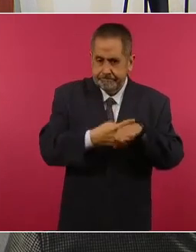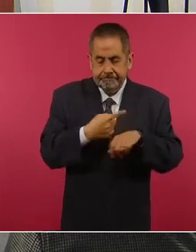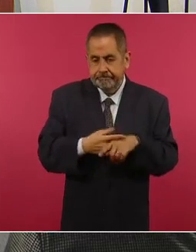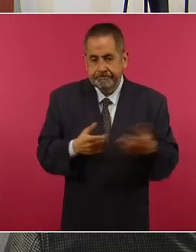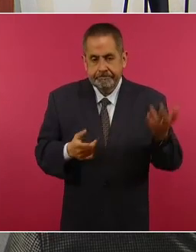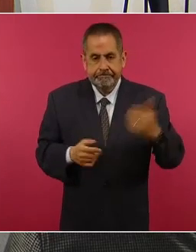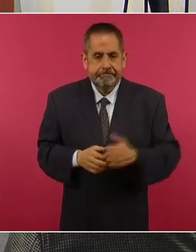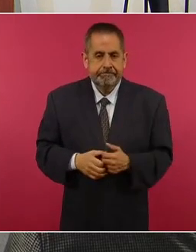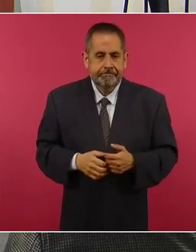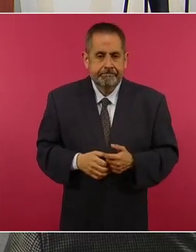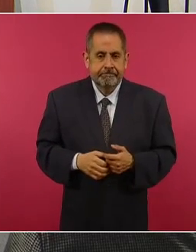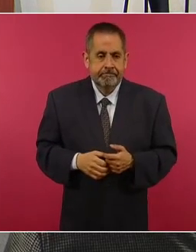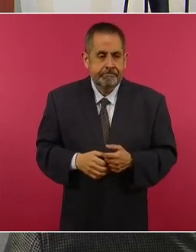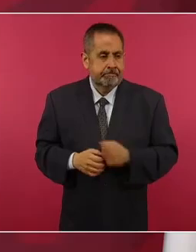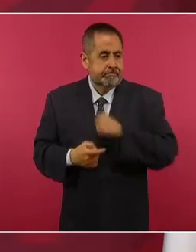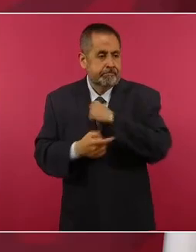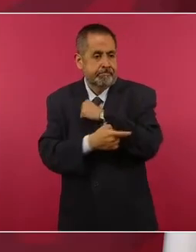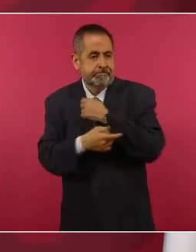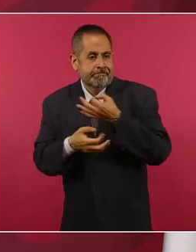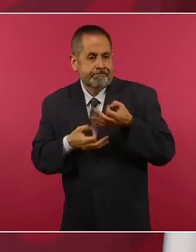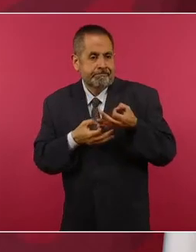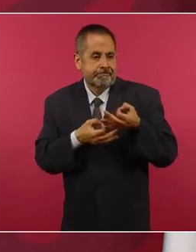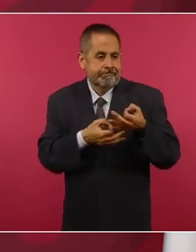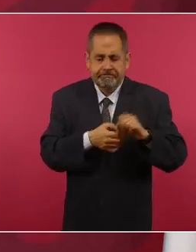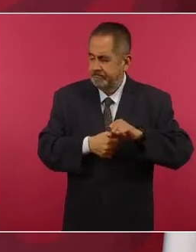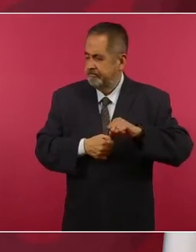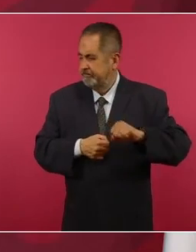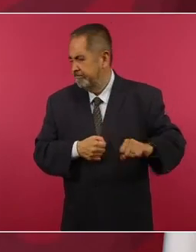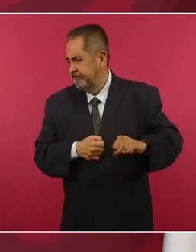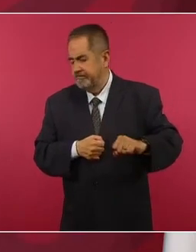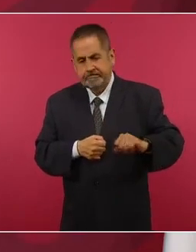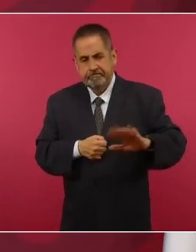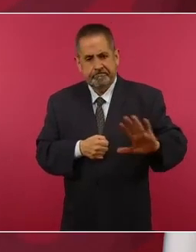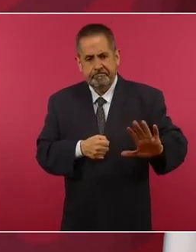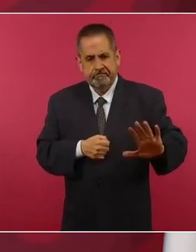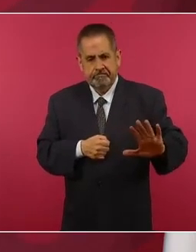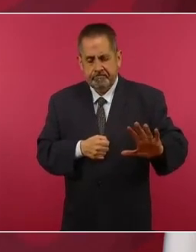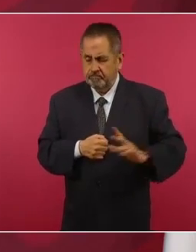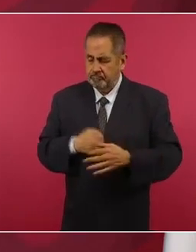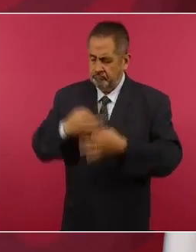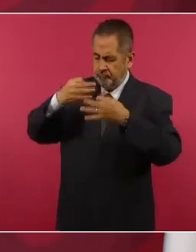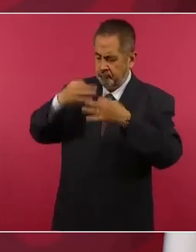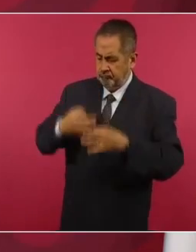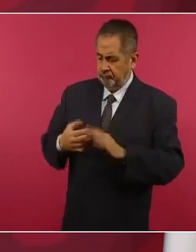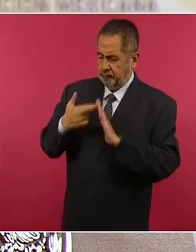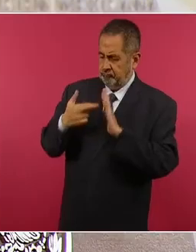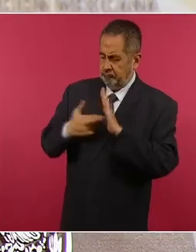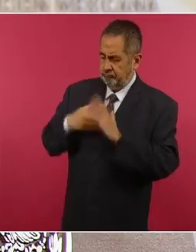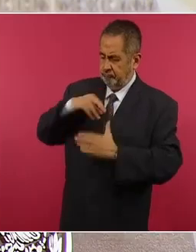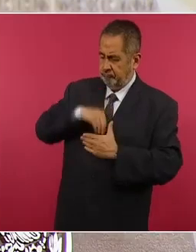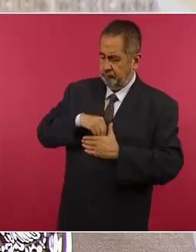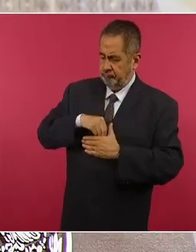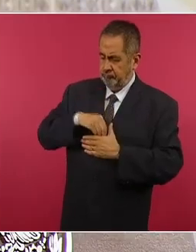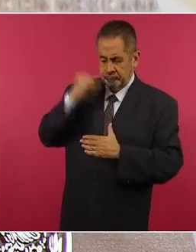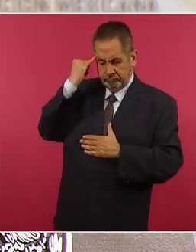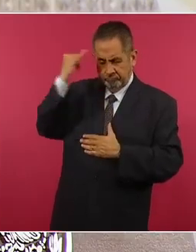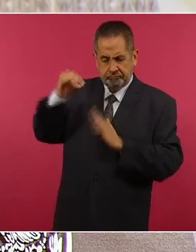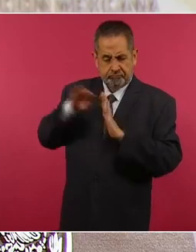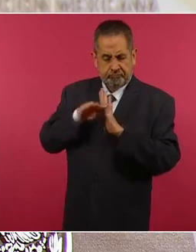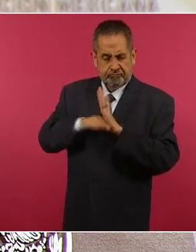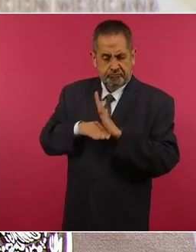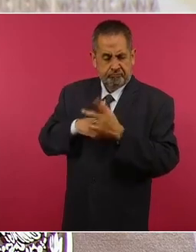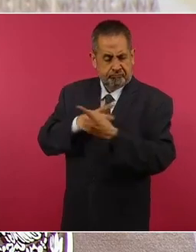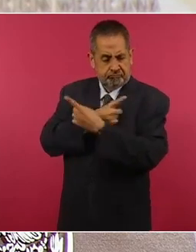Para resistir las tentaciones del poder hay que tener principios, hay que tener ideales.